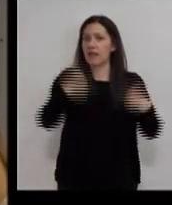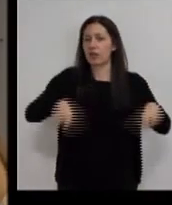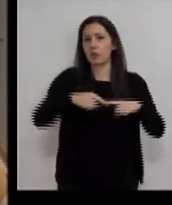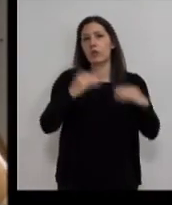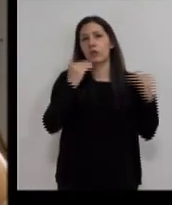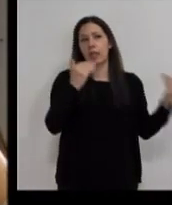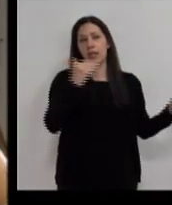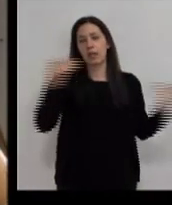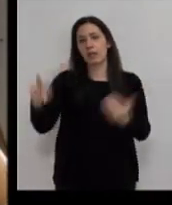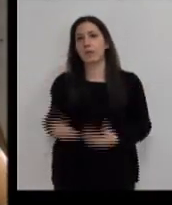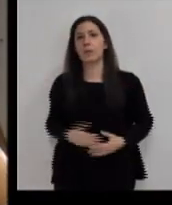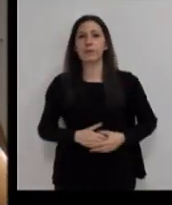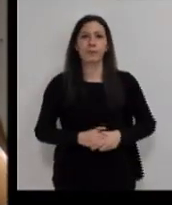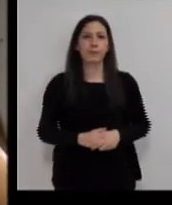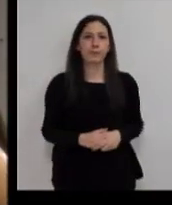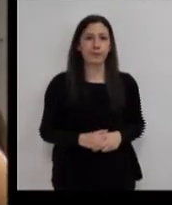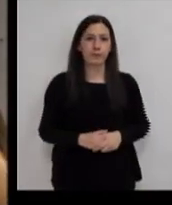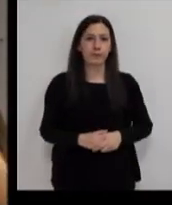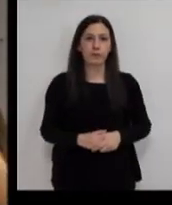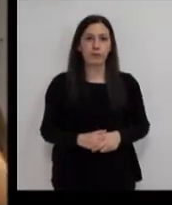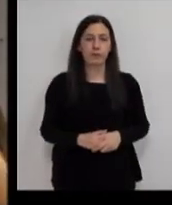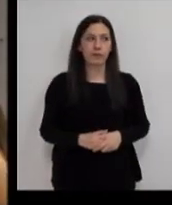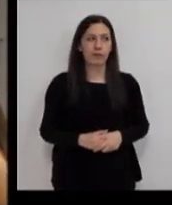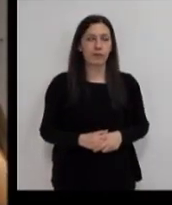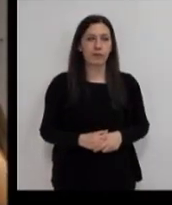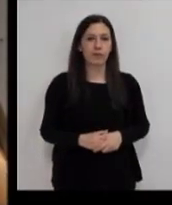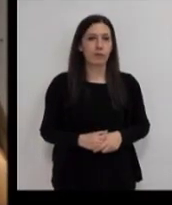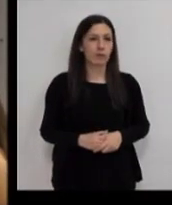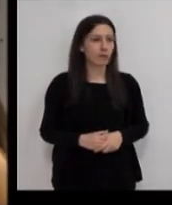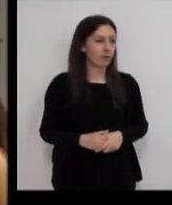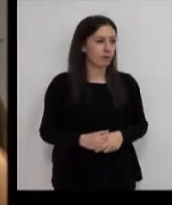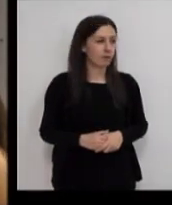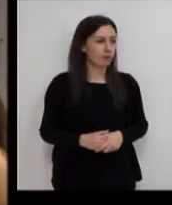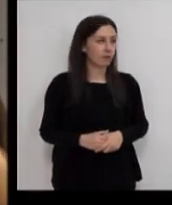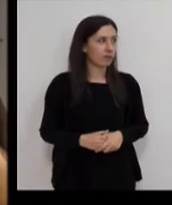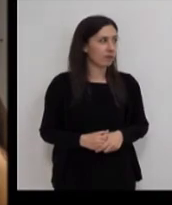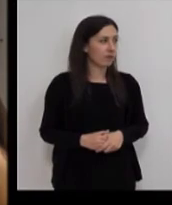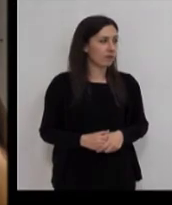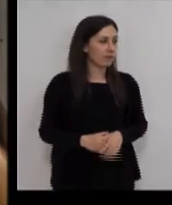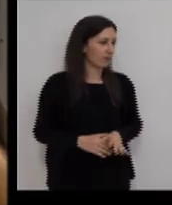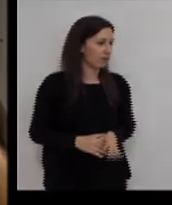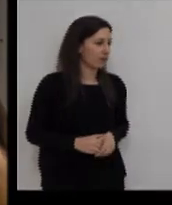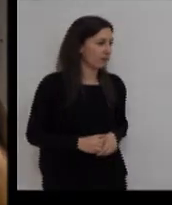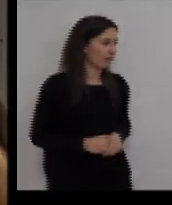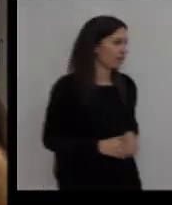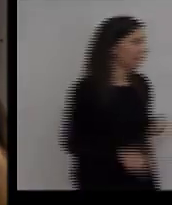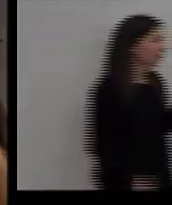a poco sea cada vez más accesible. Gracias a todos. Gracias a vosotros. Muchas gracias. Gracias a ti y a vosotros.